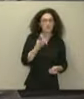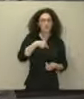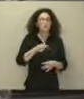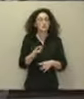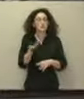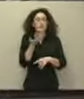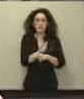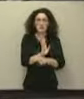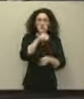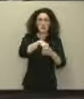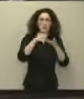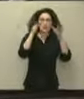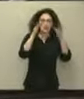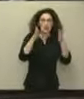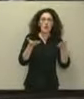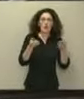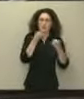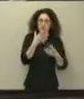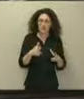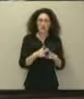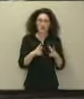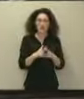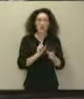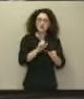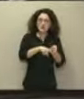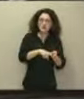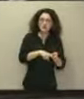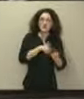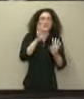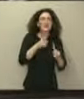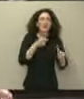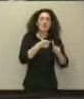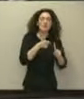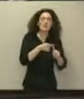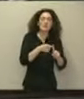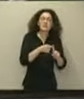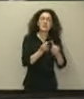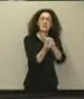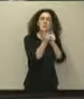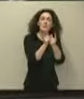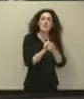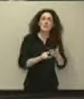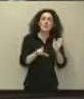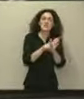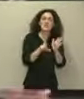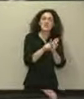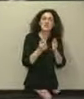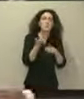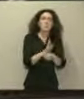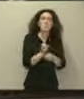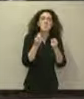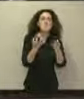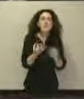en ese consejo en estar social no entendimos muy bien el objetivo de estas modificaciones legislativas que se planteaban